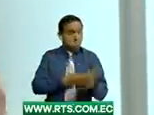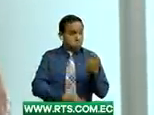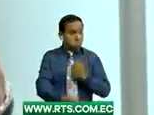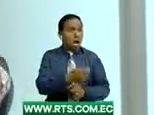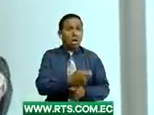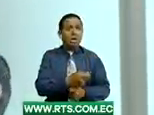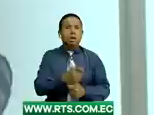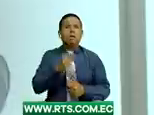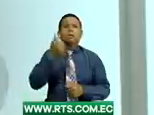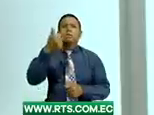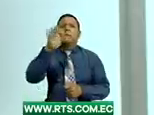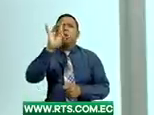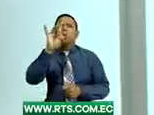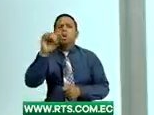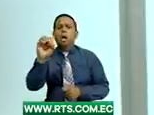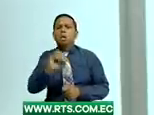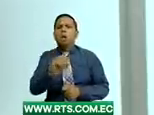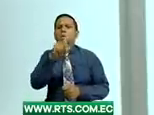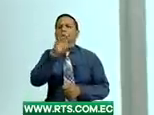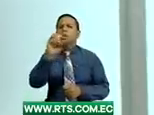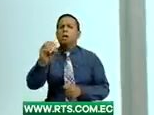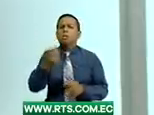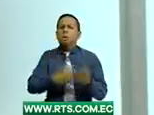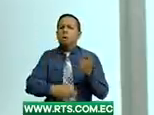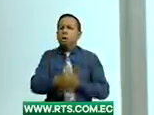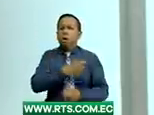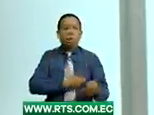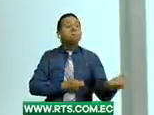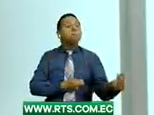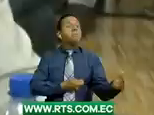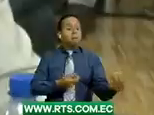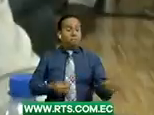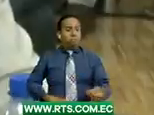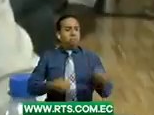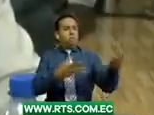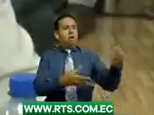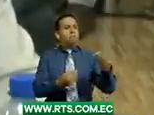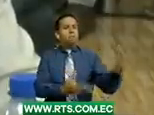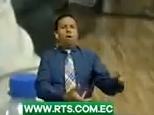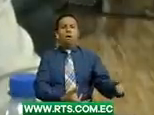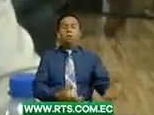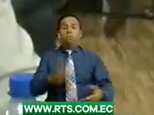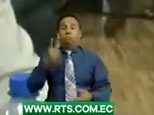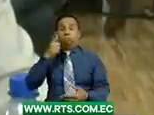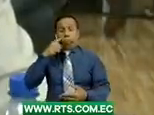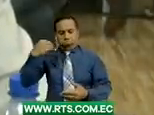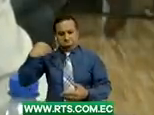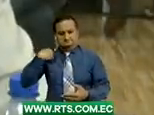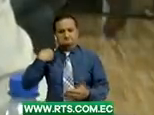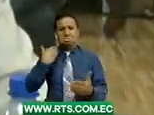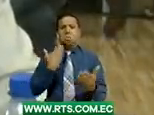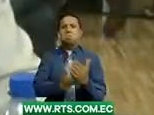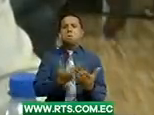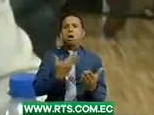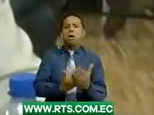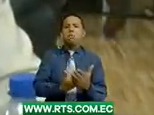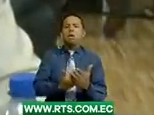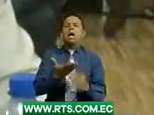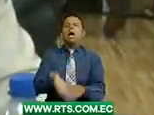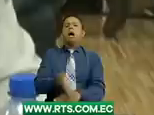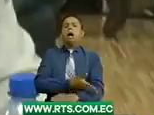aquí mismo en Quito. En Guayaquil se vendían las pruebas a 100 dólares. Tengo las pruebas de que padres de familia han